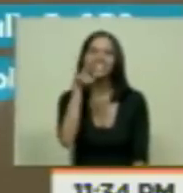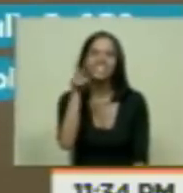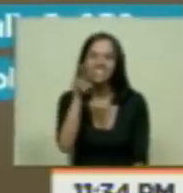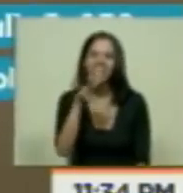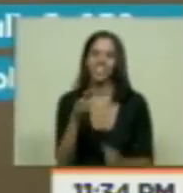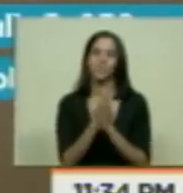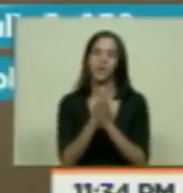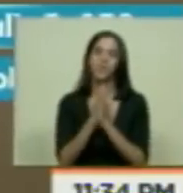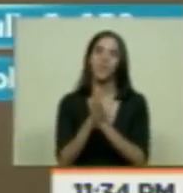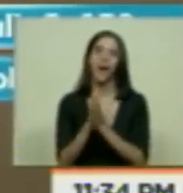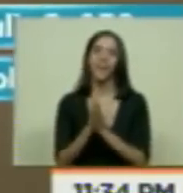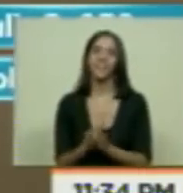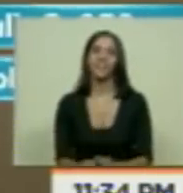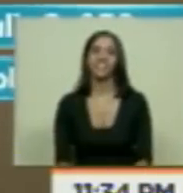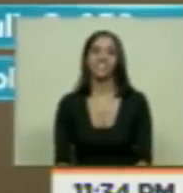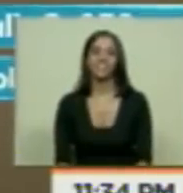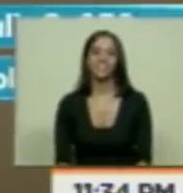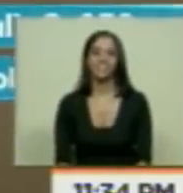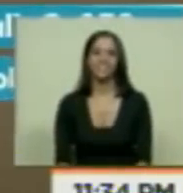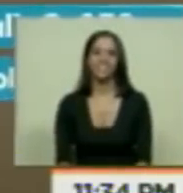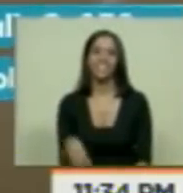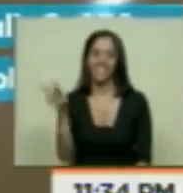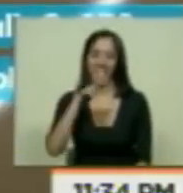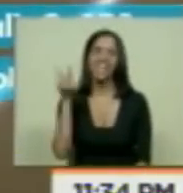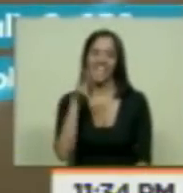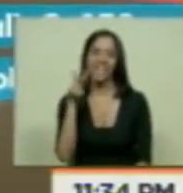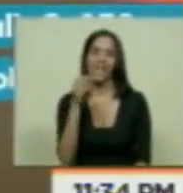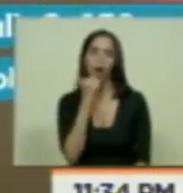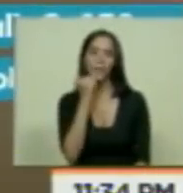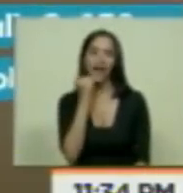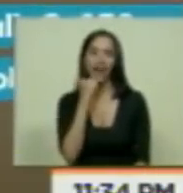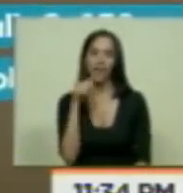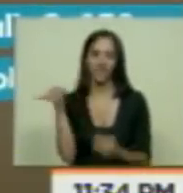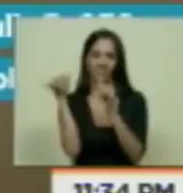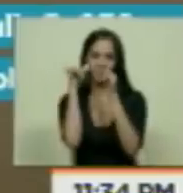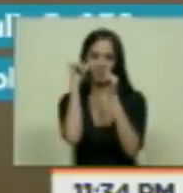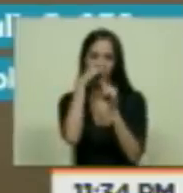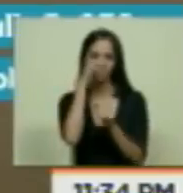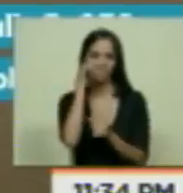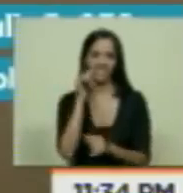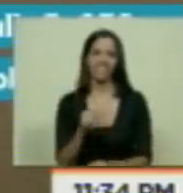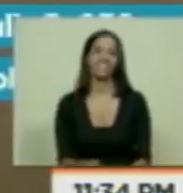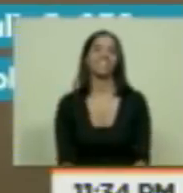favor. Dale, léelo, Mango. Dale, léelo, Mango. Enfócalo. No.